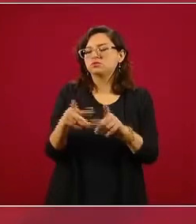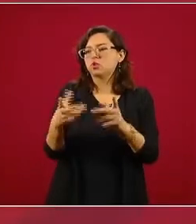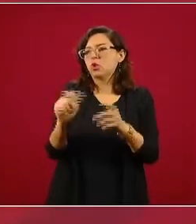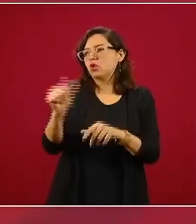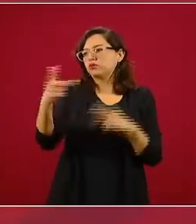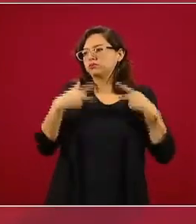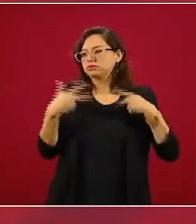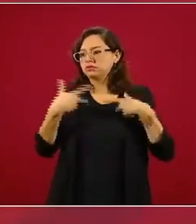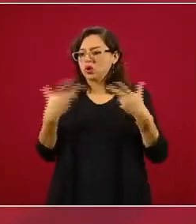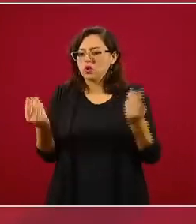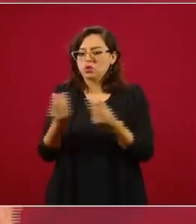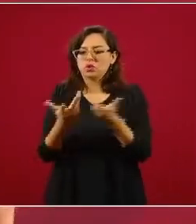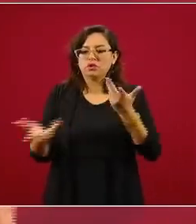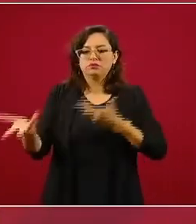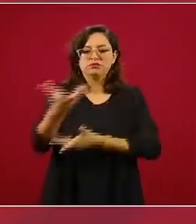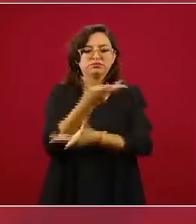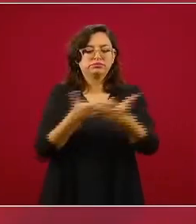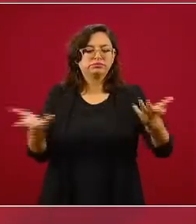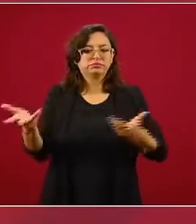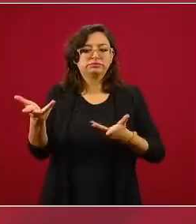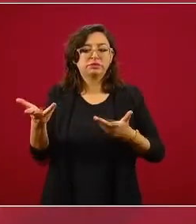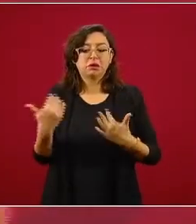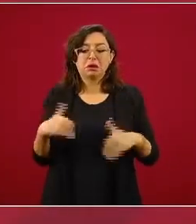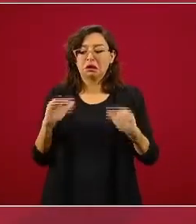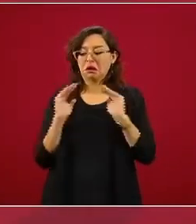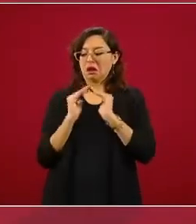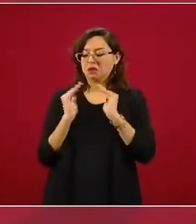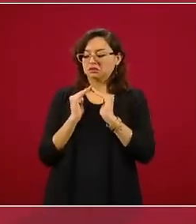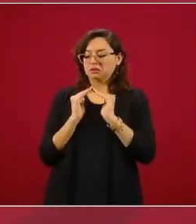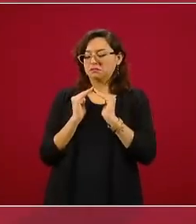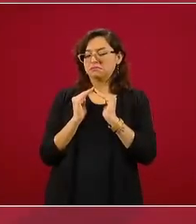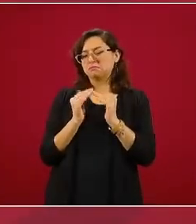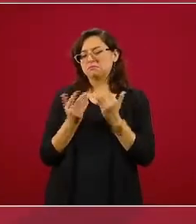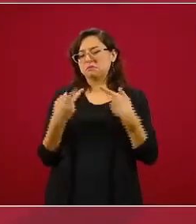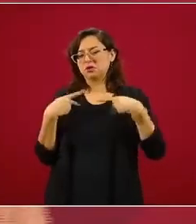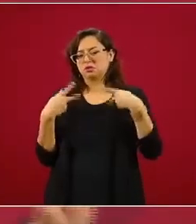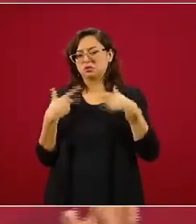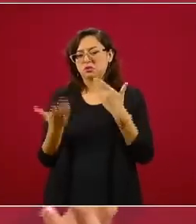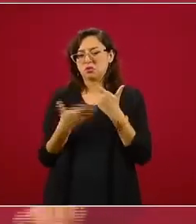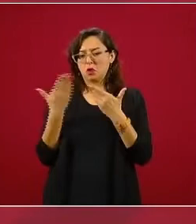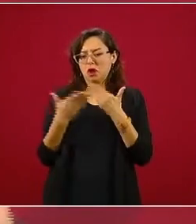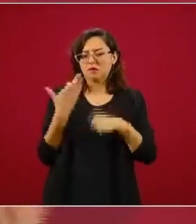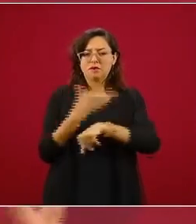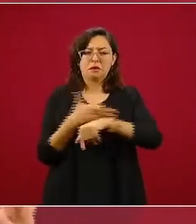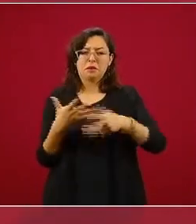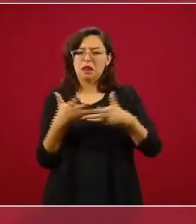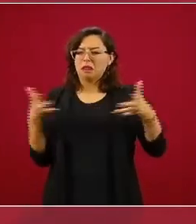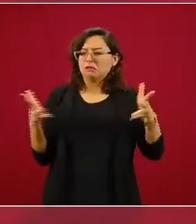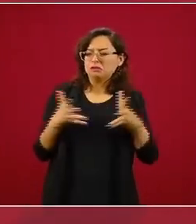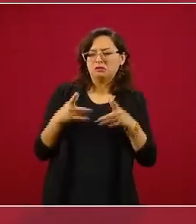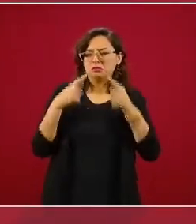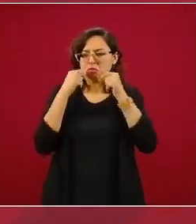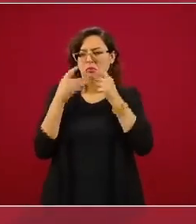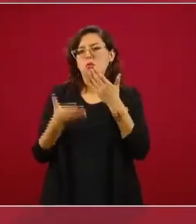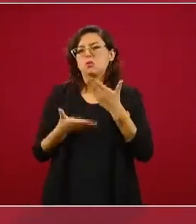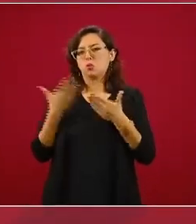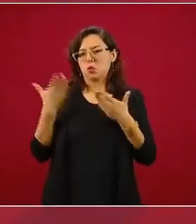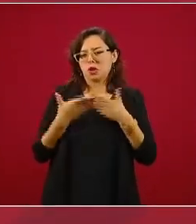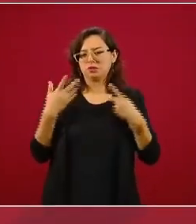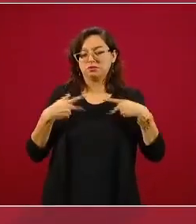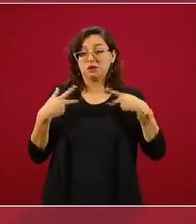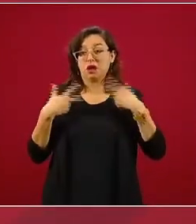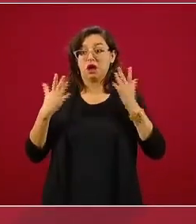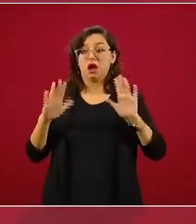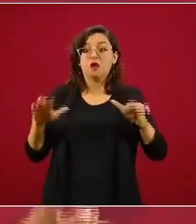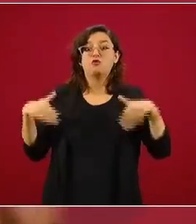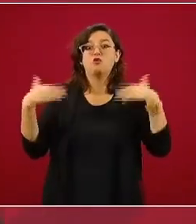familias más pequeñas, pero en casa estamos en contacto con pocas personas. En el espacio público solemos estar en contacto con muchas